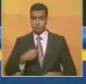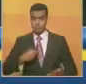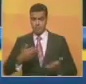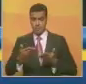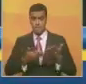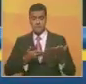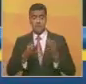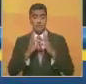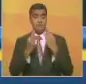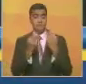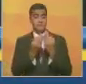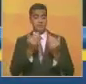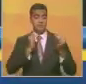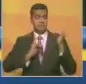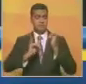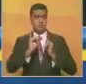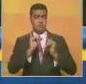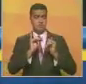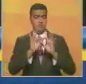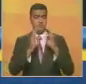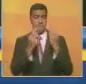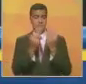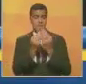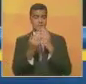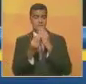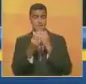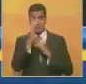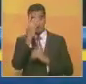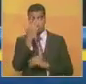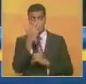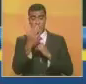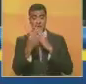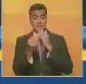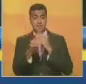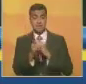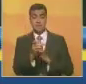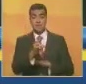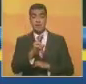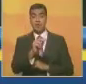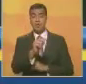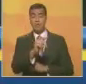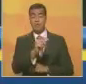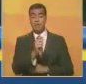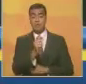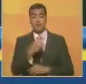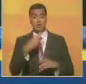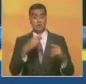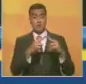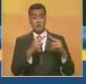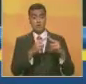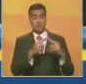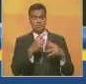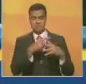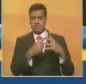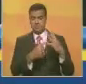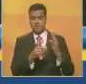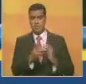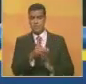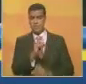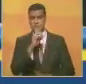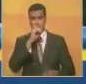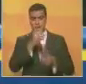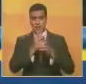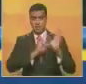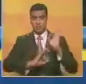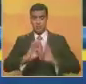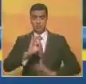hablar de disfrutar, de compartir en familia, hablar de carnavales, hablar de Guanta. Los invito a que vengan, conozcan, visiten Guanta como el verdadero destino